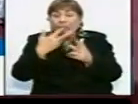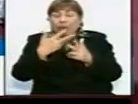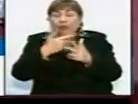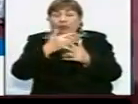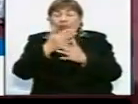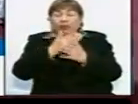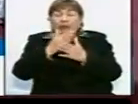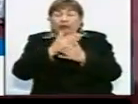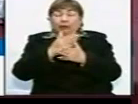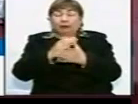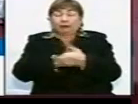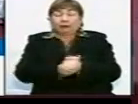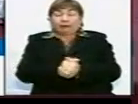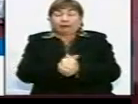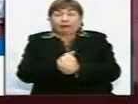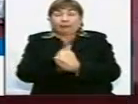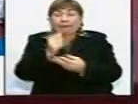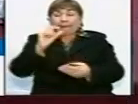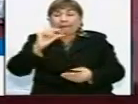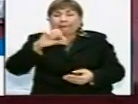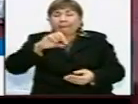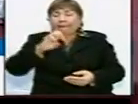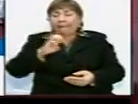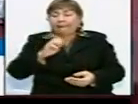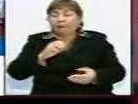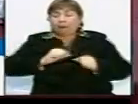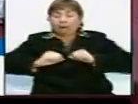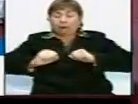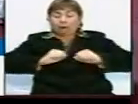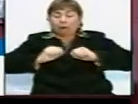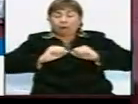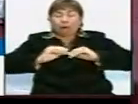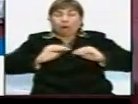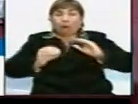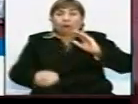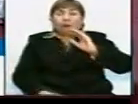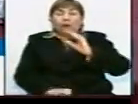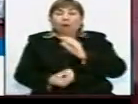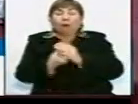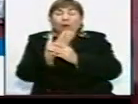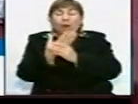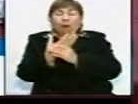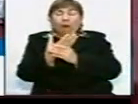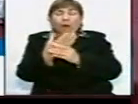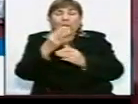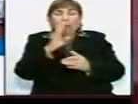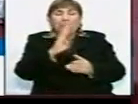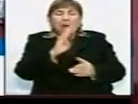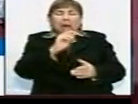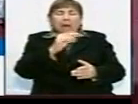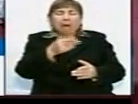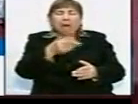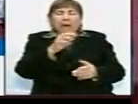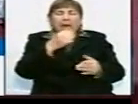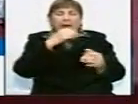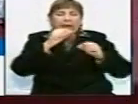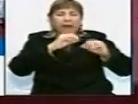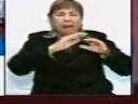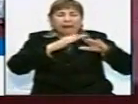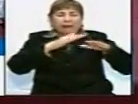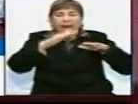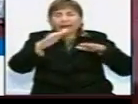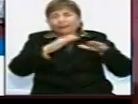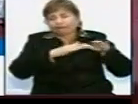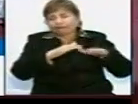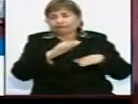competencias por ejemplo el gp de la parte de sismos y la parte de vulcanología no de hn de la parte de tsunami